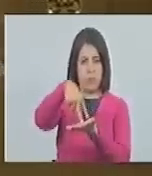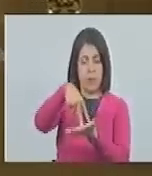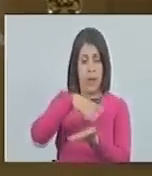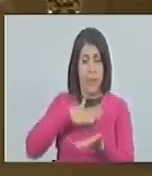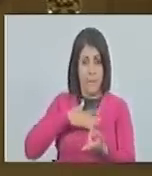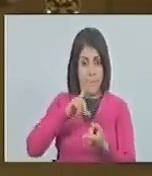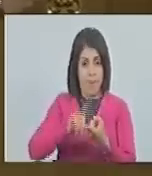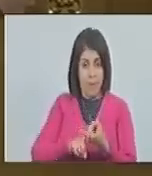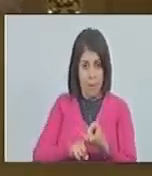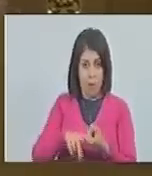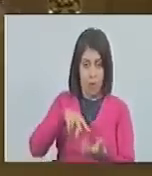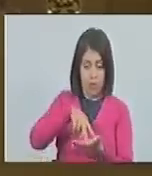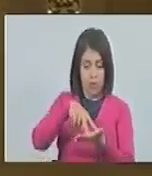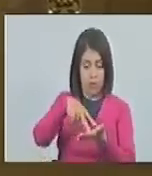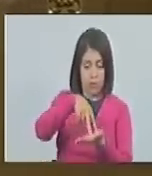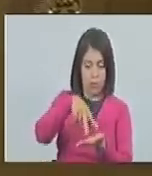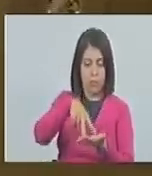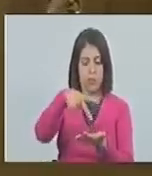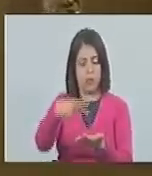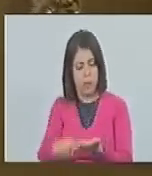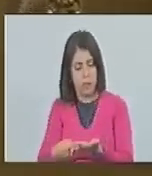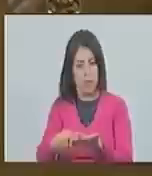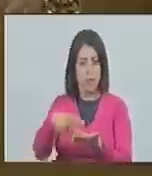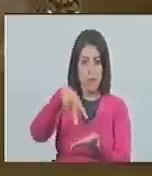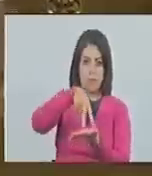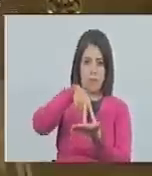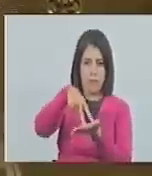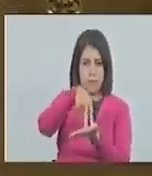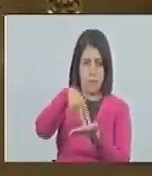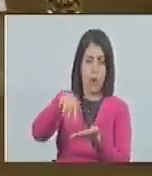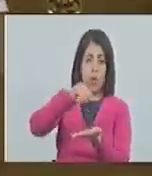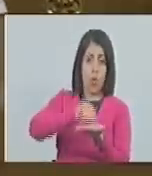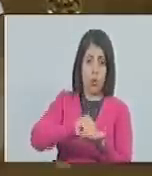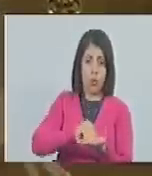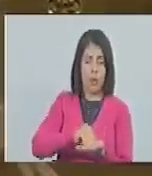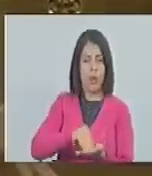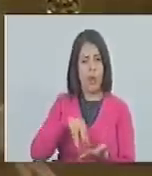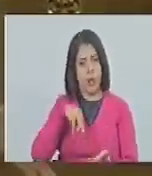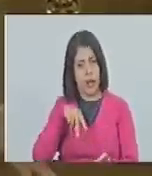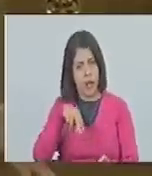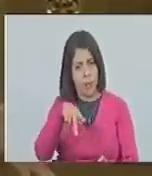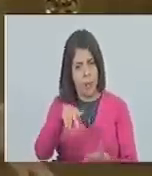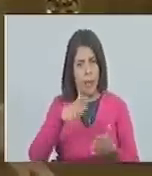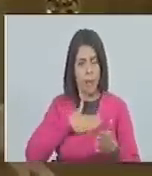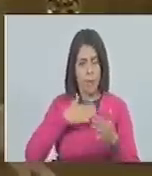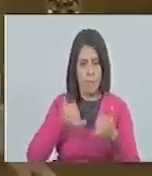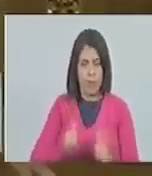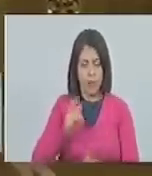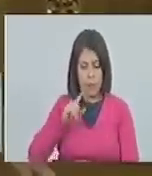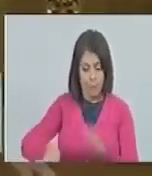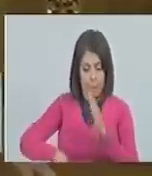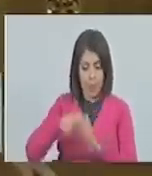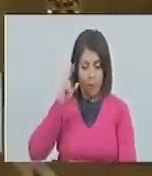la volvía a recoger, la levantaba y ella volvía a caminar. Y así fue como yo vi caminar a mi hija por primera vez.